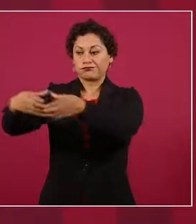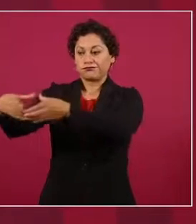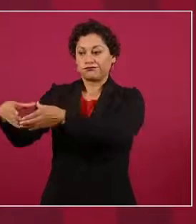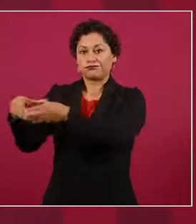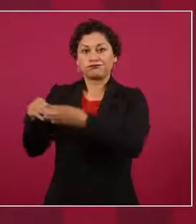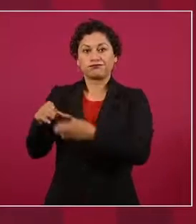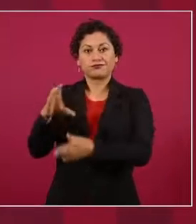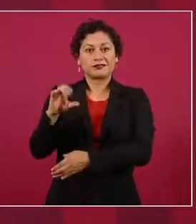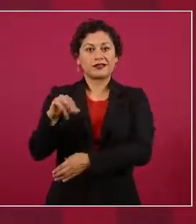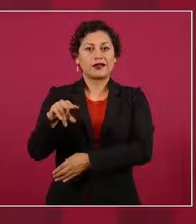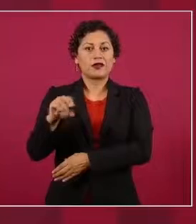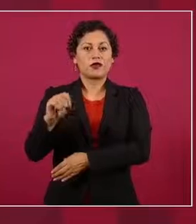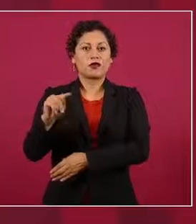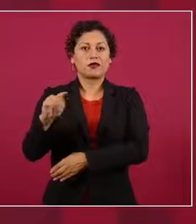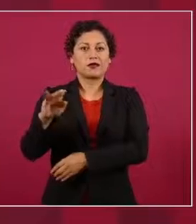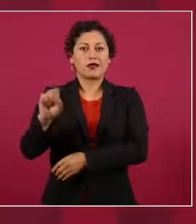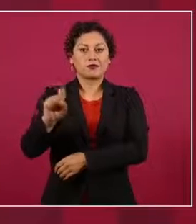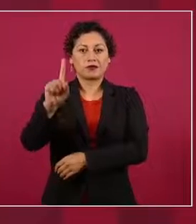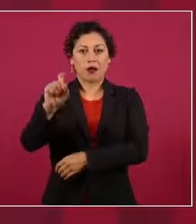Y